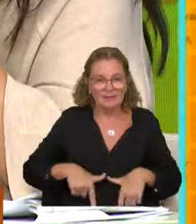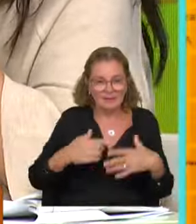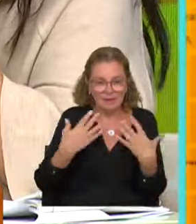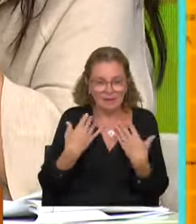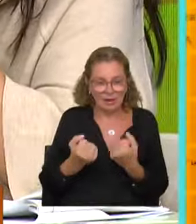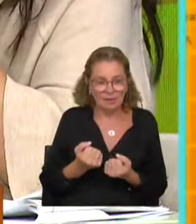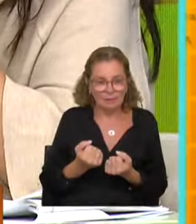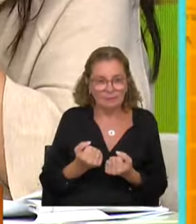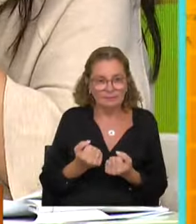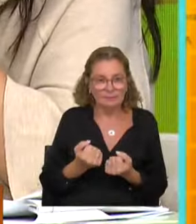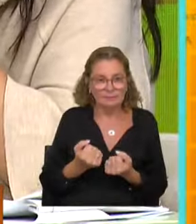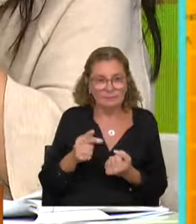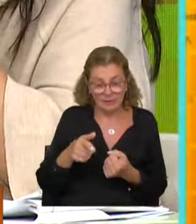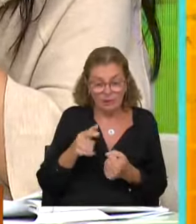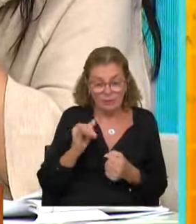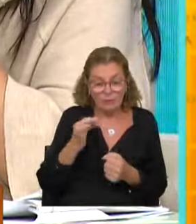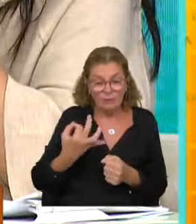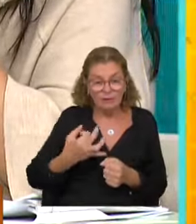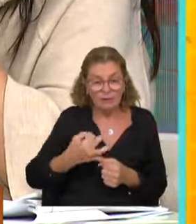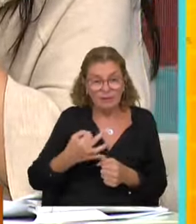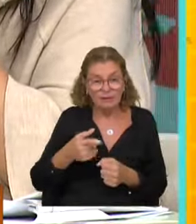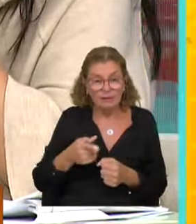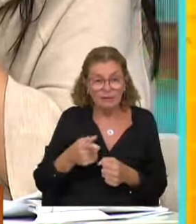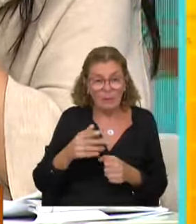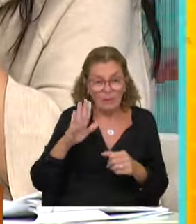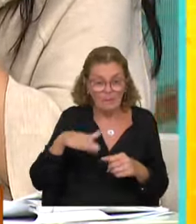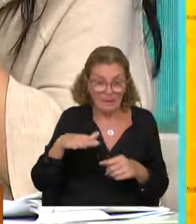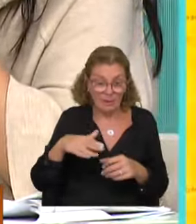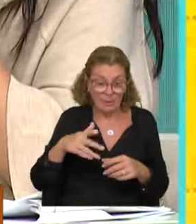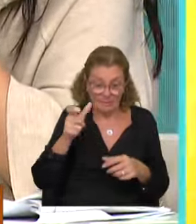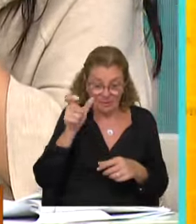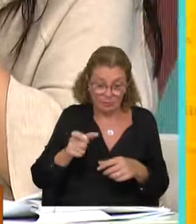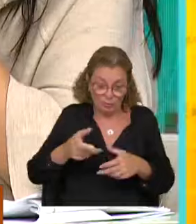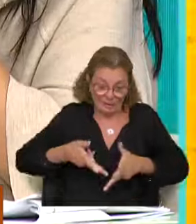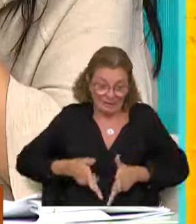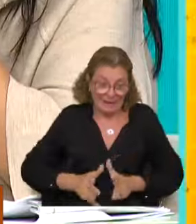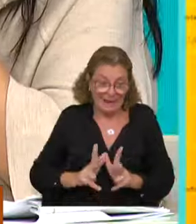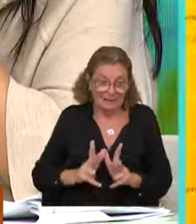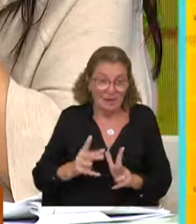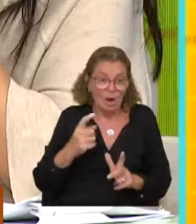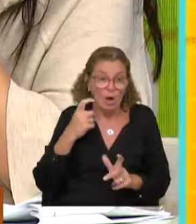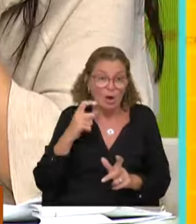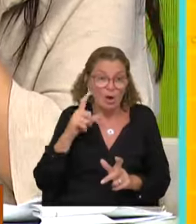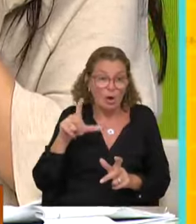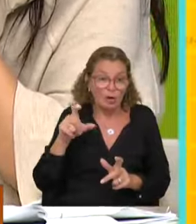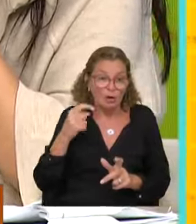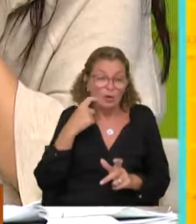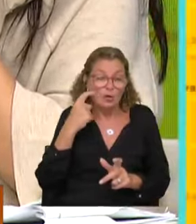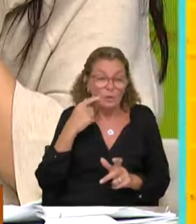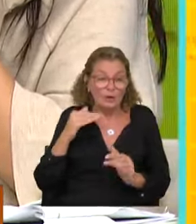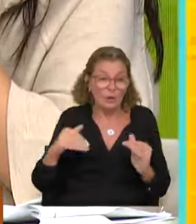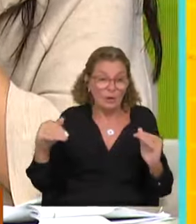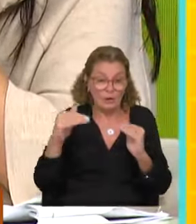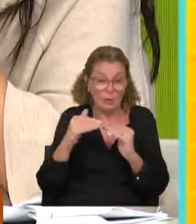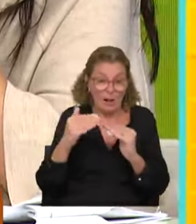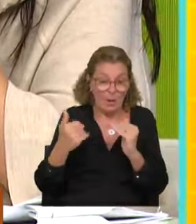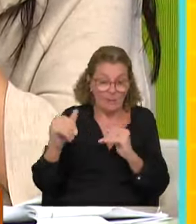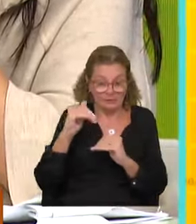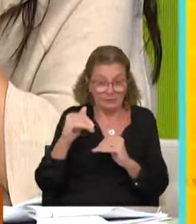que ahí está Y eso es verdad o sea si nosotros tenemos menos nacimiento y el número se mantiene Obviamente el resultado va a ser igual o